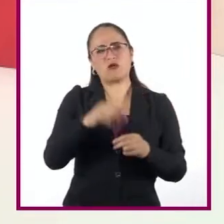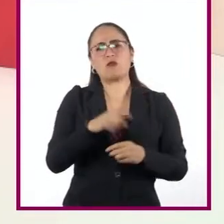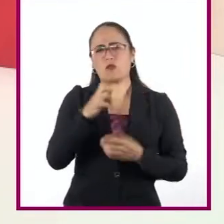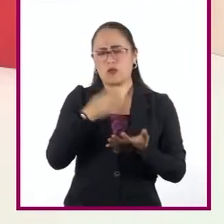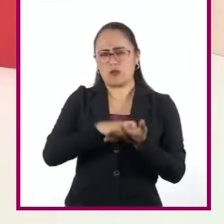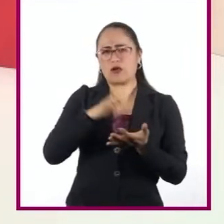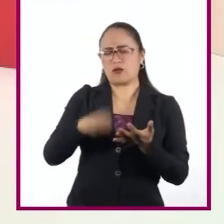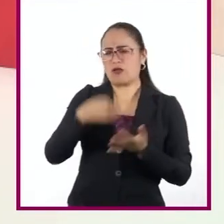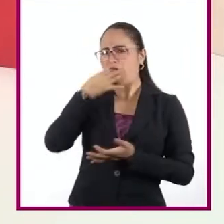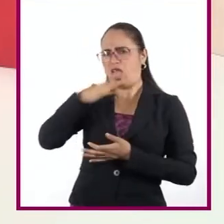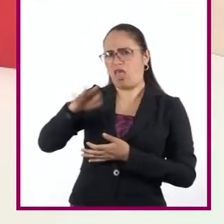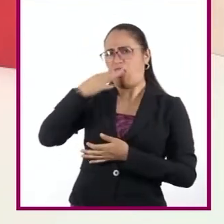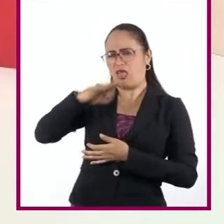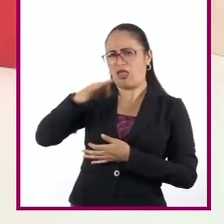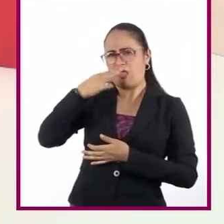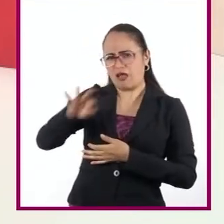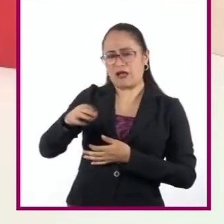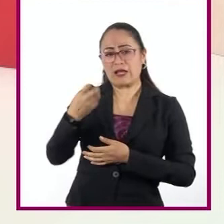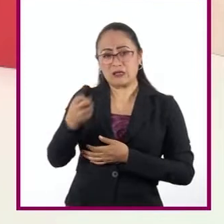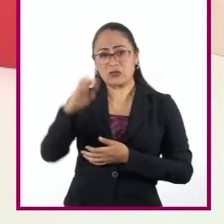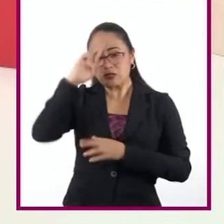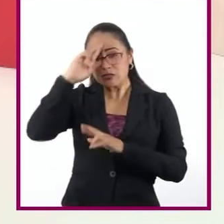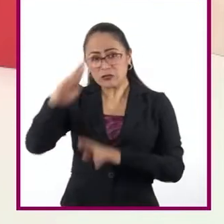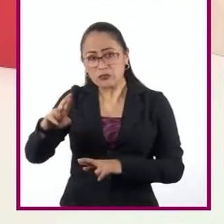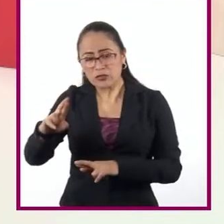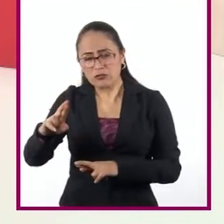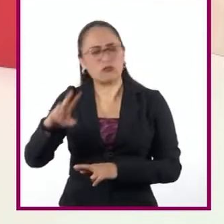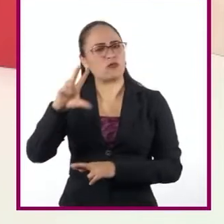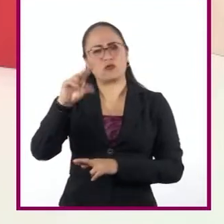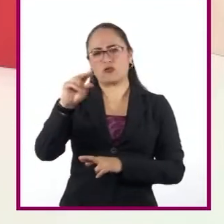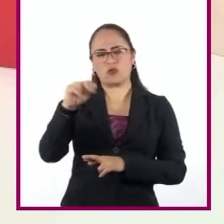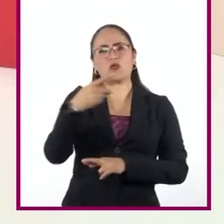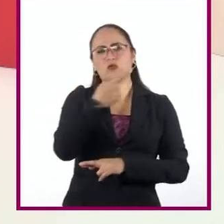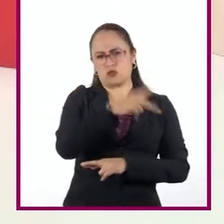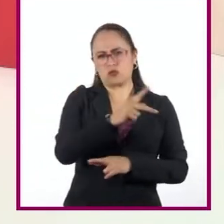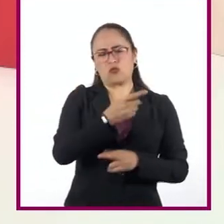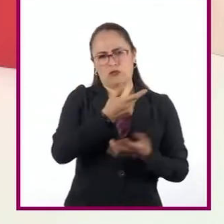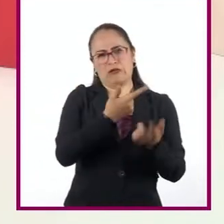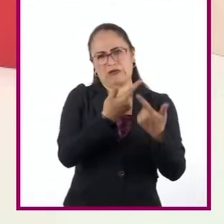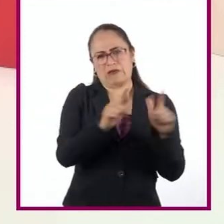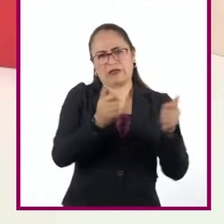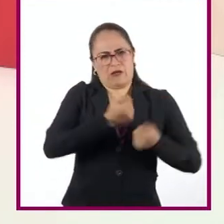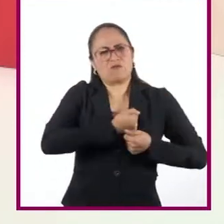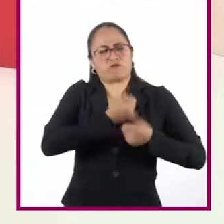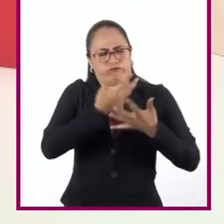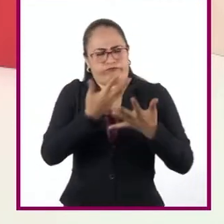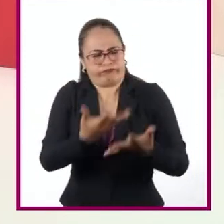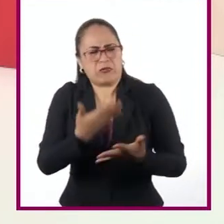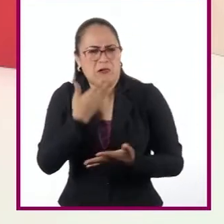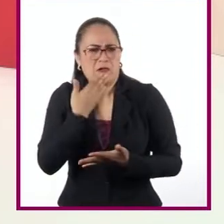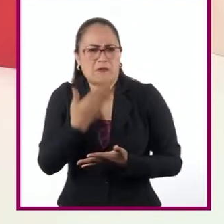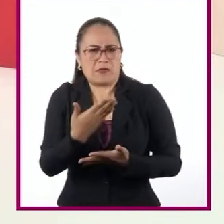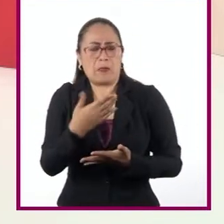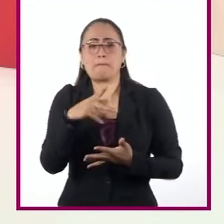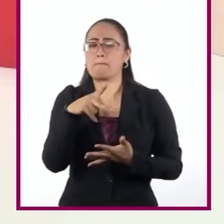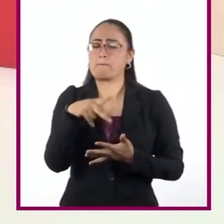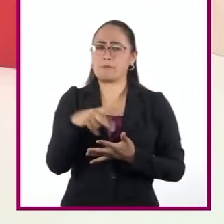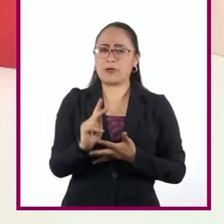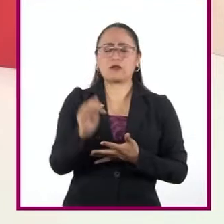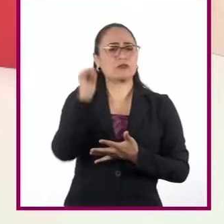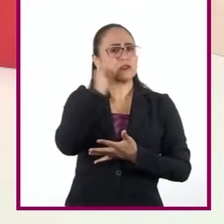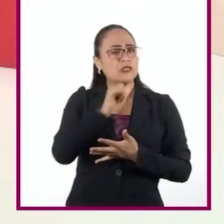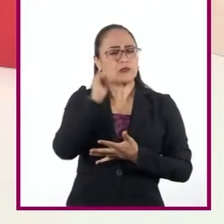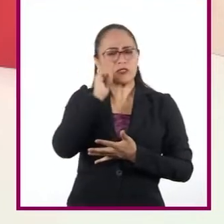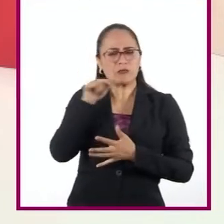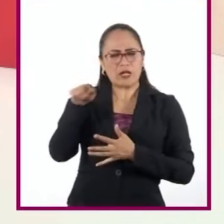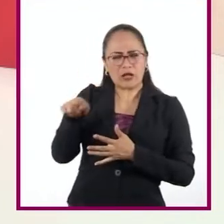hacia Javier, el principio de respeto nos dice que la libertad de expresión de Juan se puede ejercer tomando